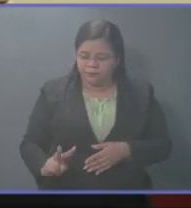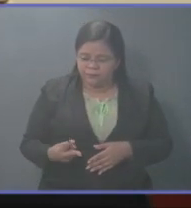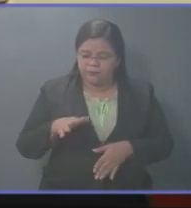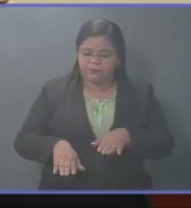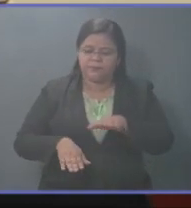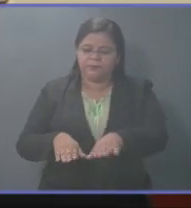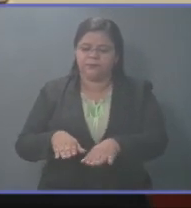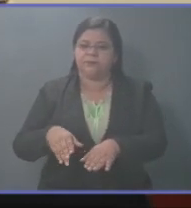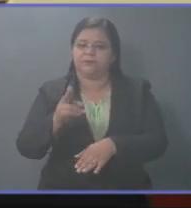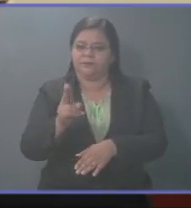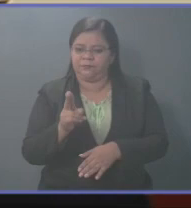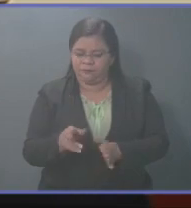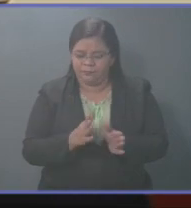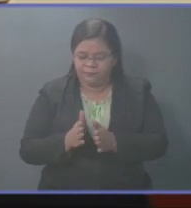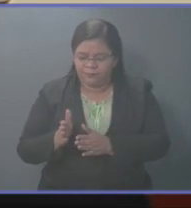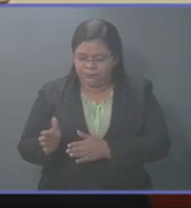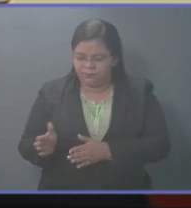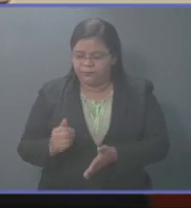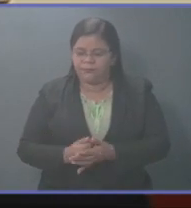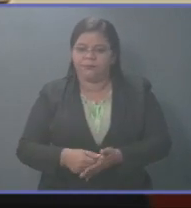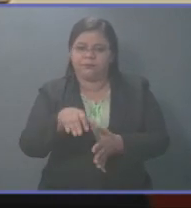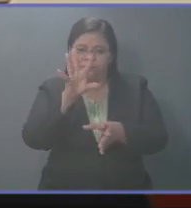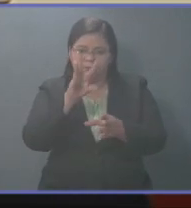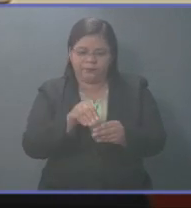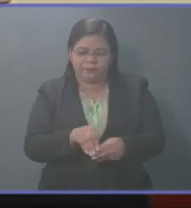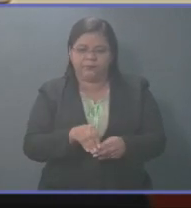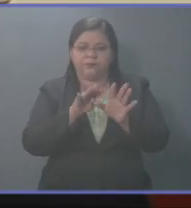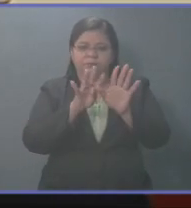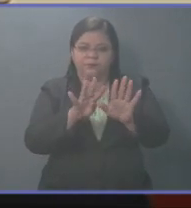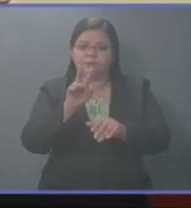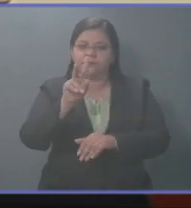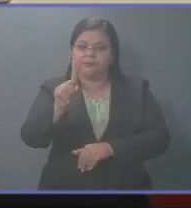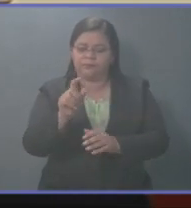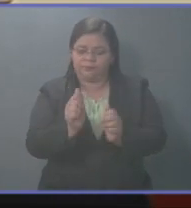del mismo plan por valor de